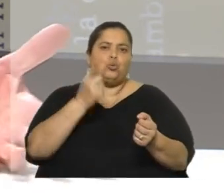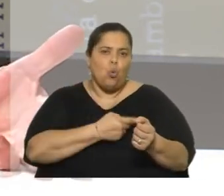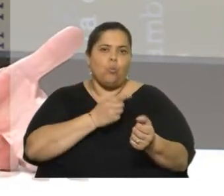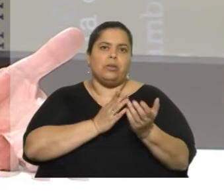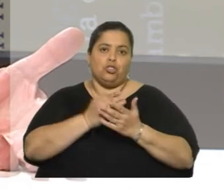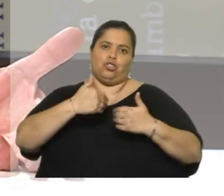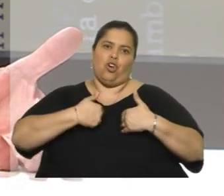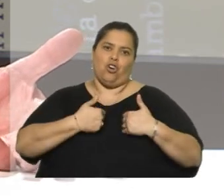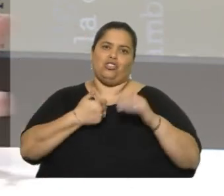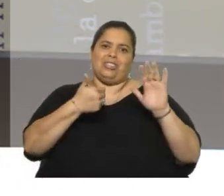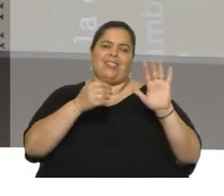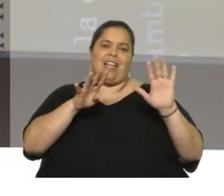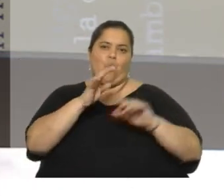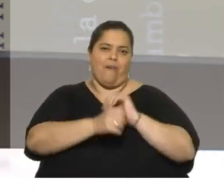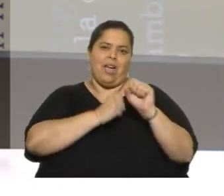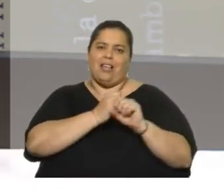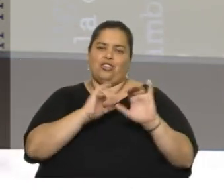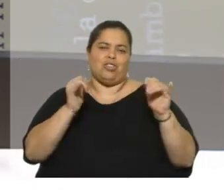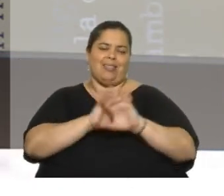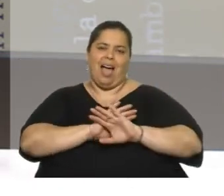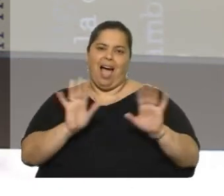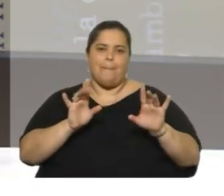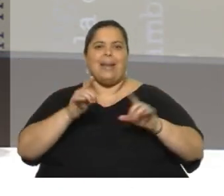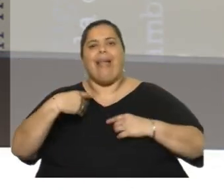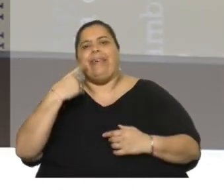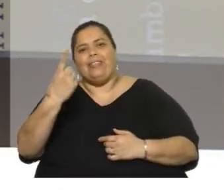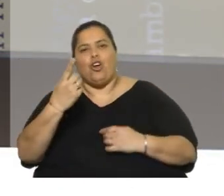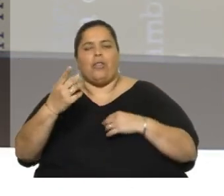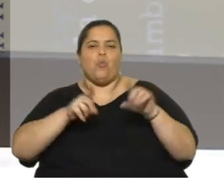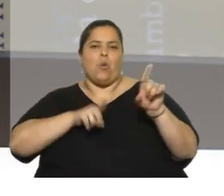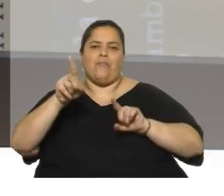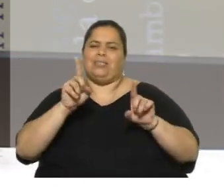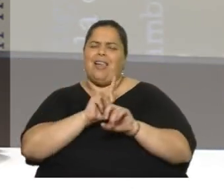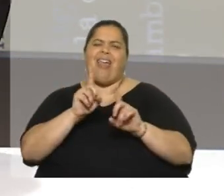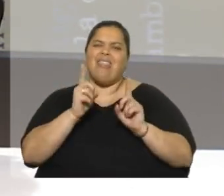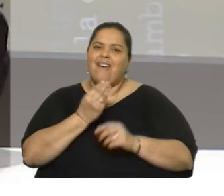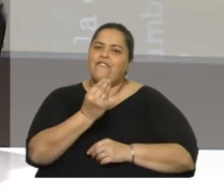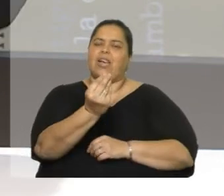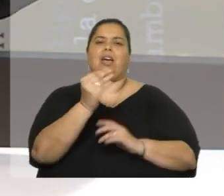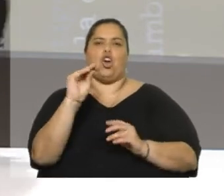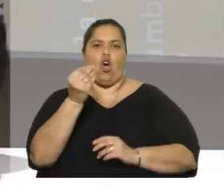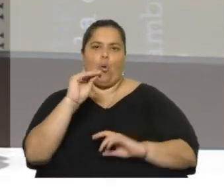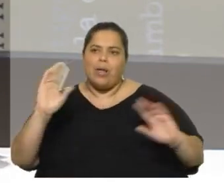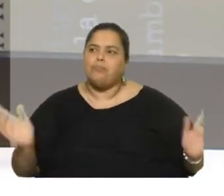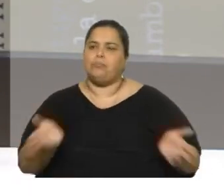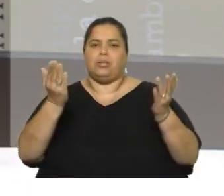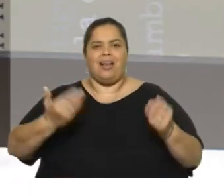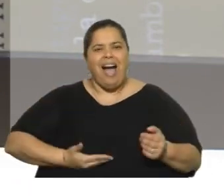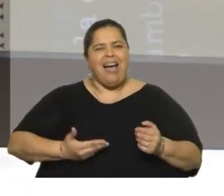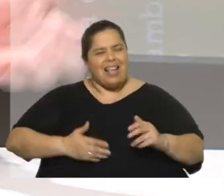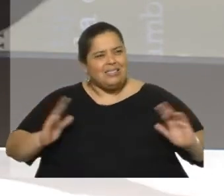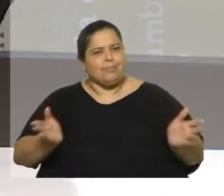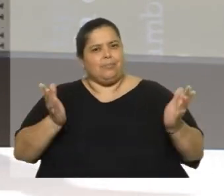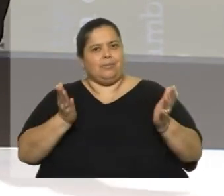tengo 69 pirulos, ya no estoy para dirigir una universidad. Tiene que haber gente joven, con ganas, con ímpetu, que meta para adelante,